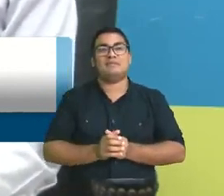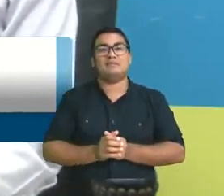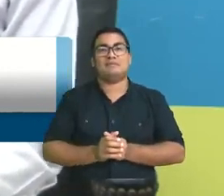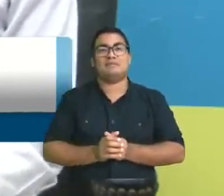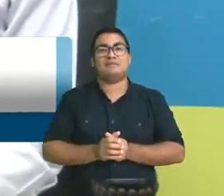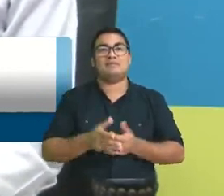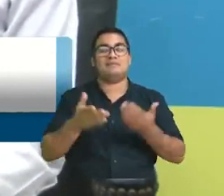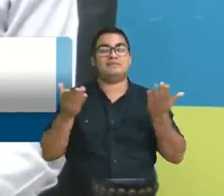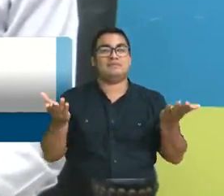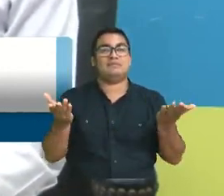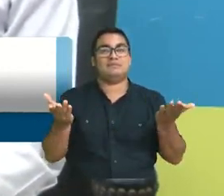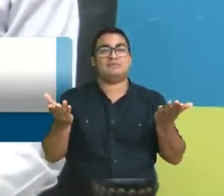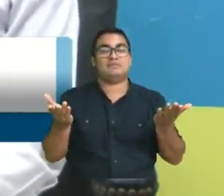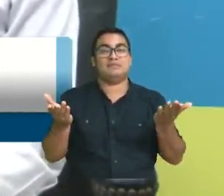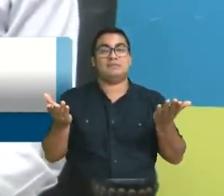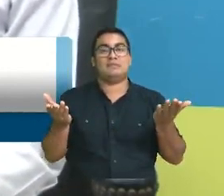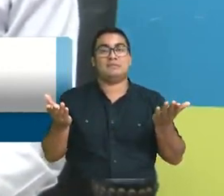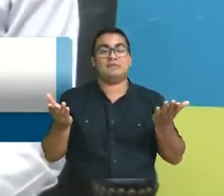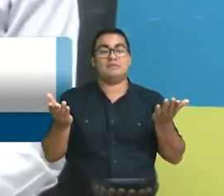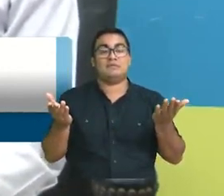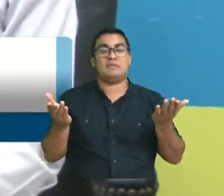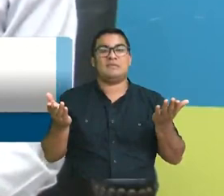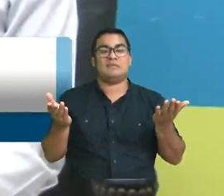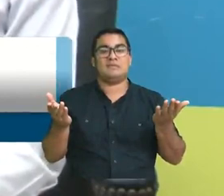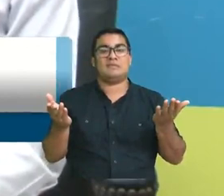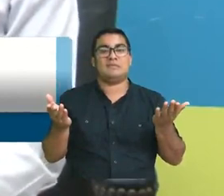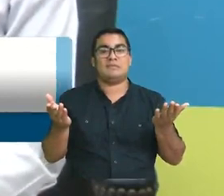Y pues